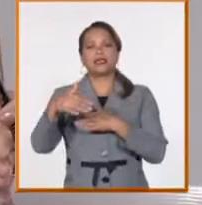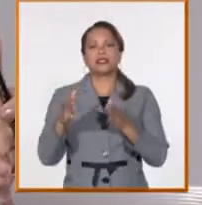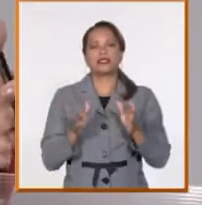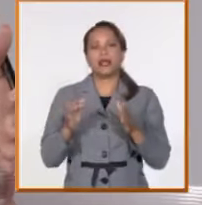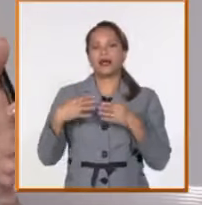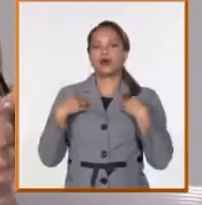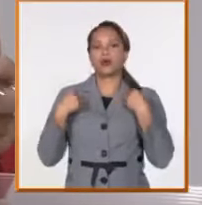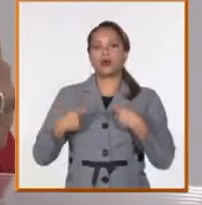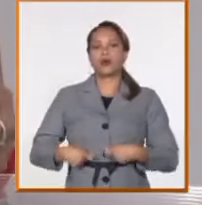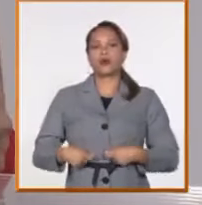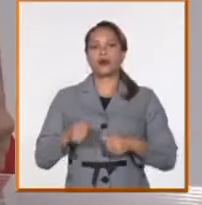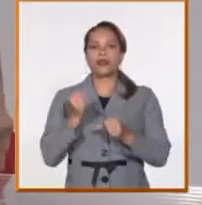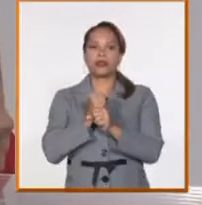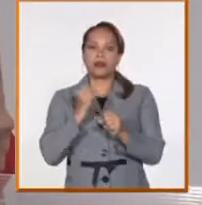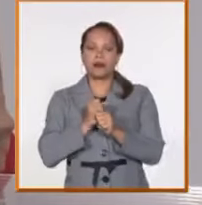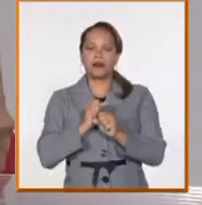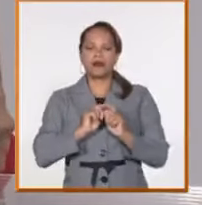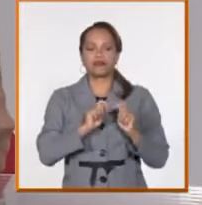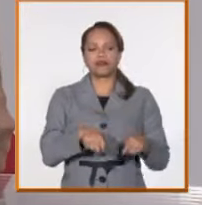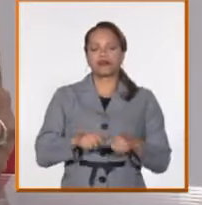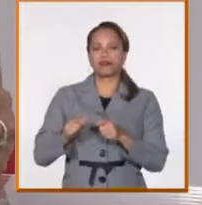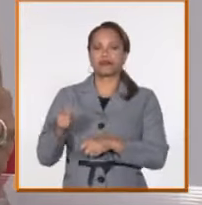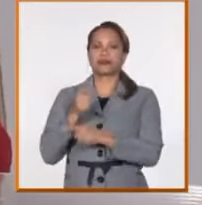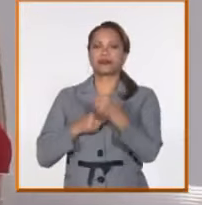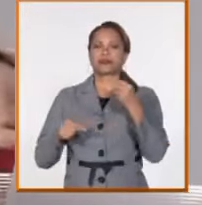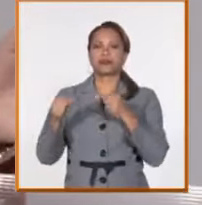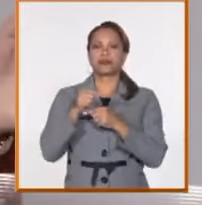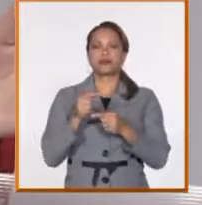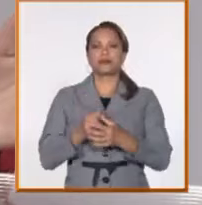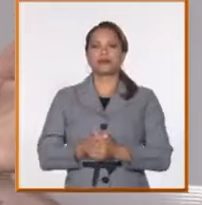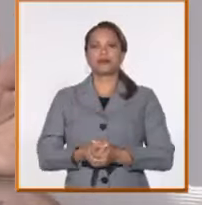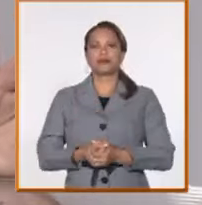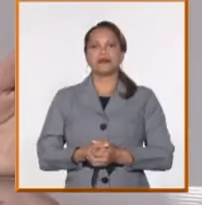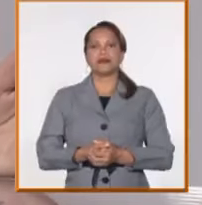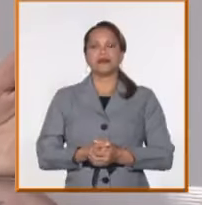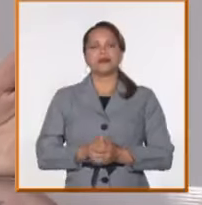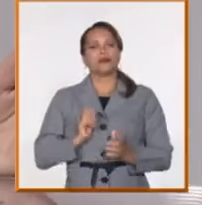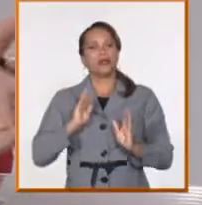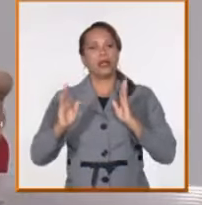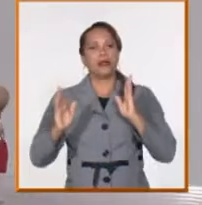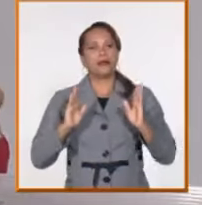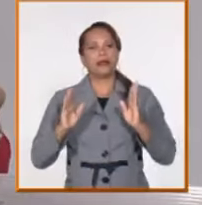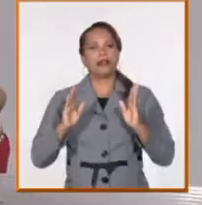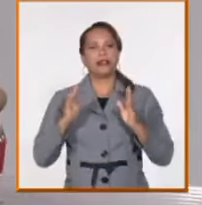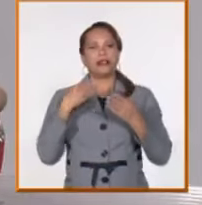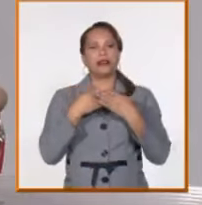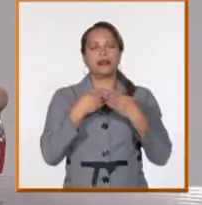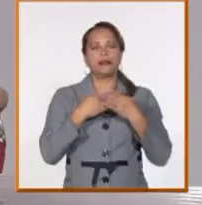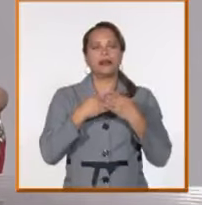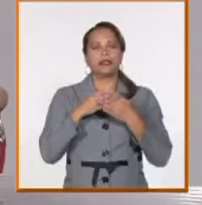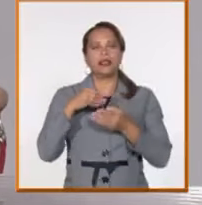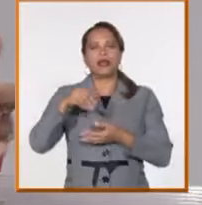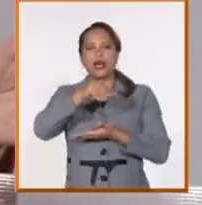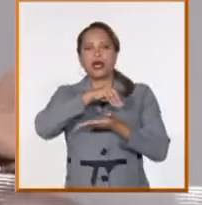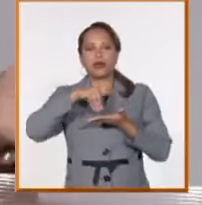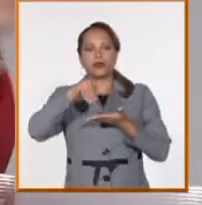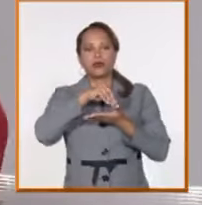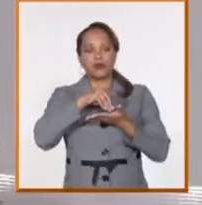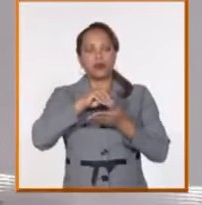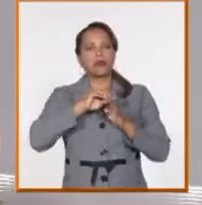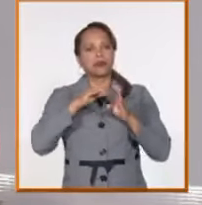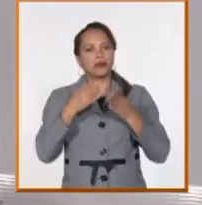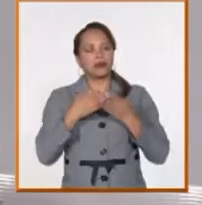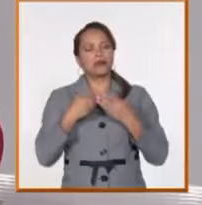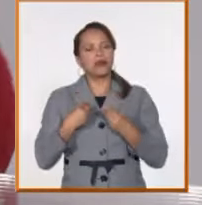ropa de trabajo calzado fundamentalmente O sea que eso es un esquema de financiamiento que tiene la industria a